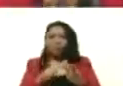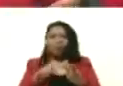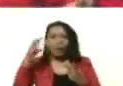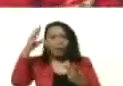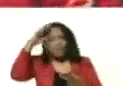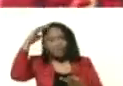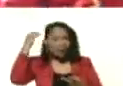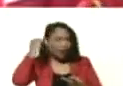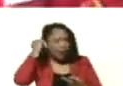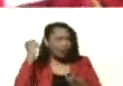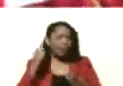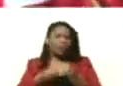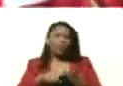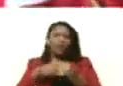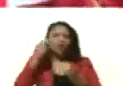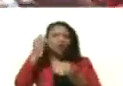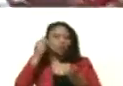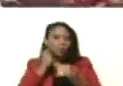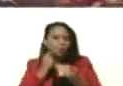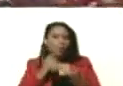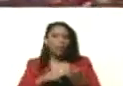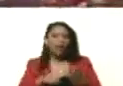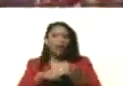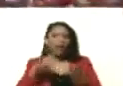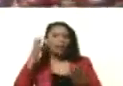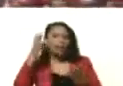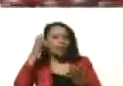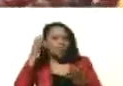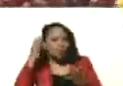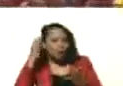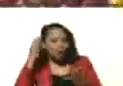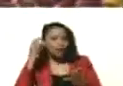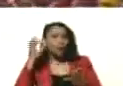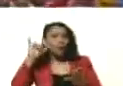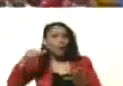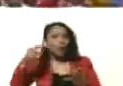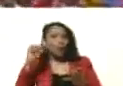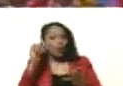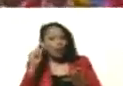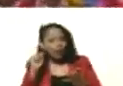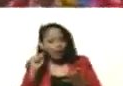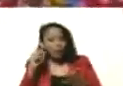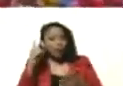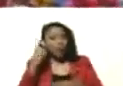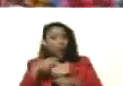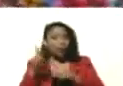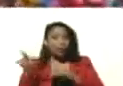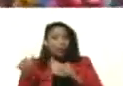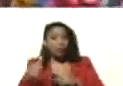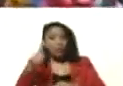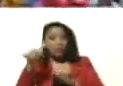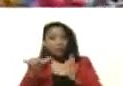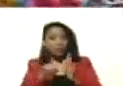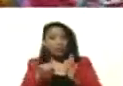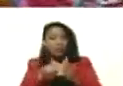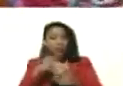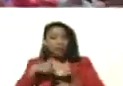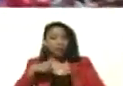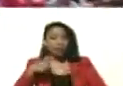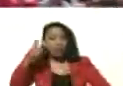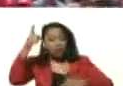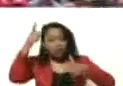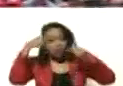Miranda, a Sucre, a Juana Ramírez, a Josefa Camejo, pero sobre todos ellos, en verdad, por haberlo tenido más cerca, tenemos a nuestro